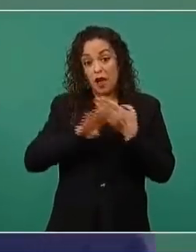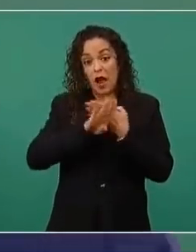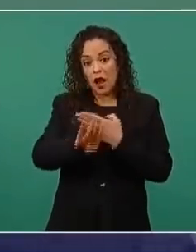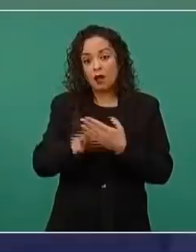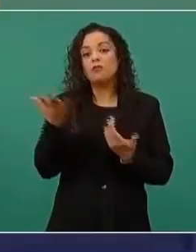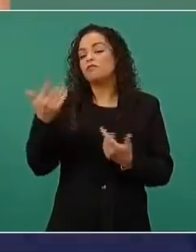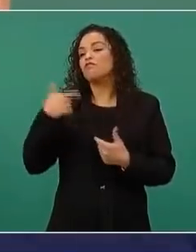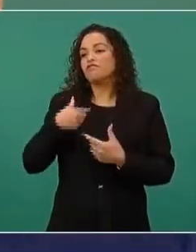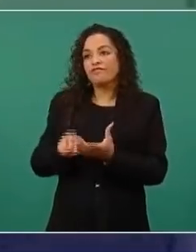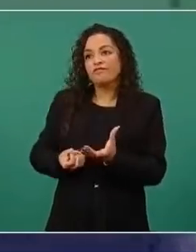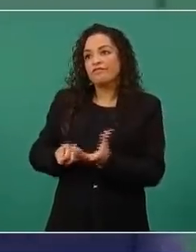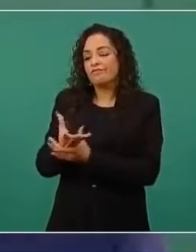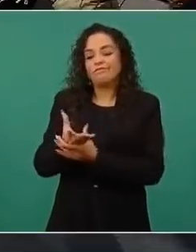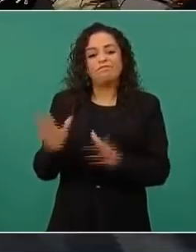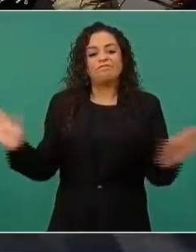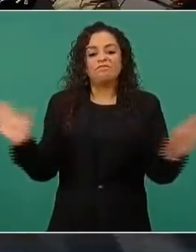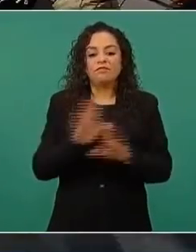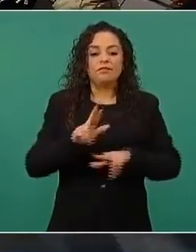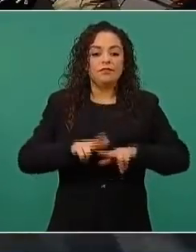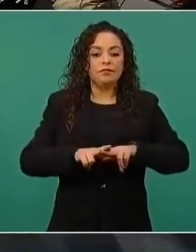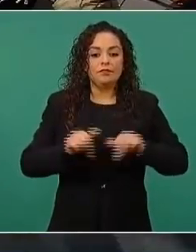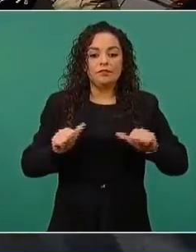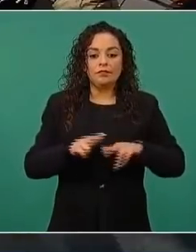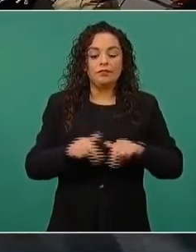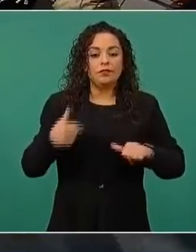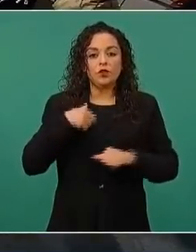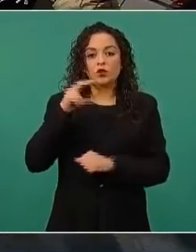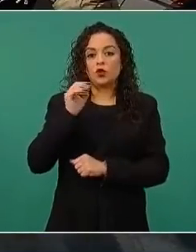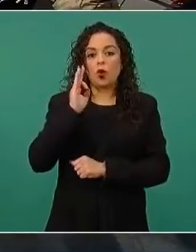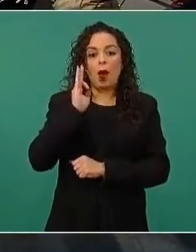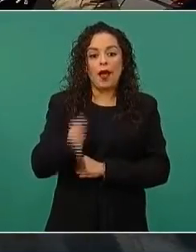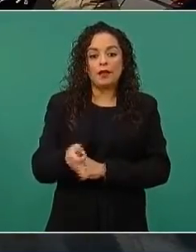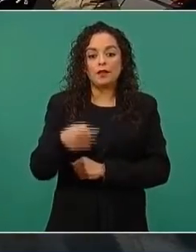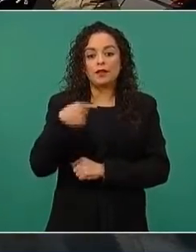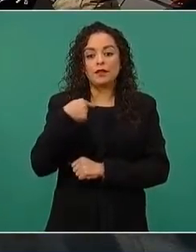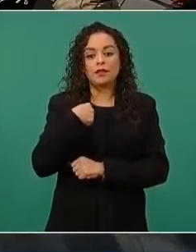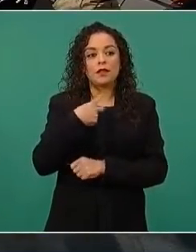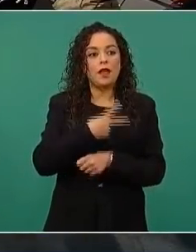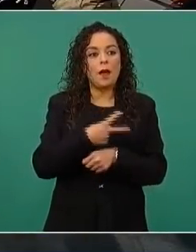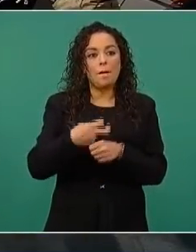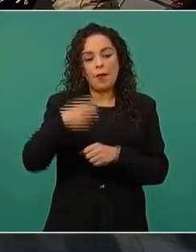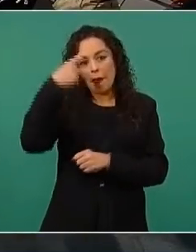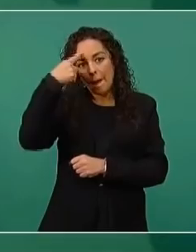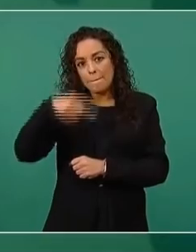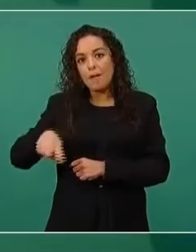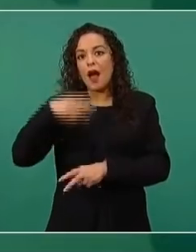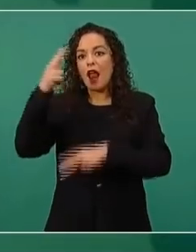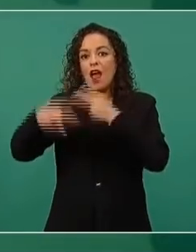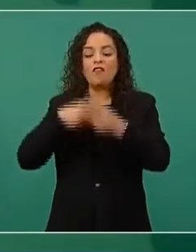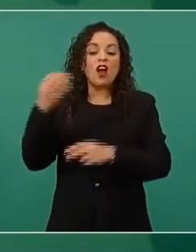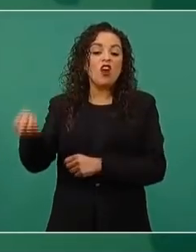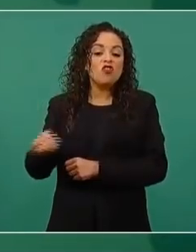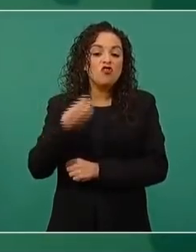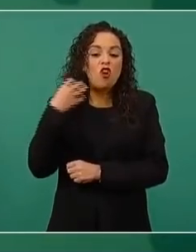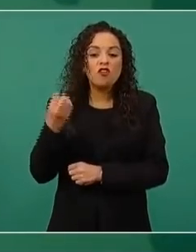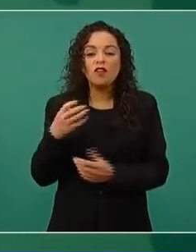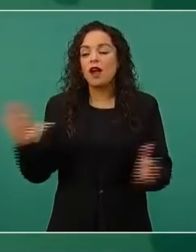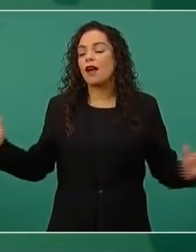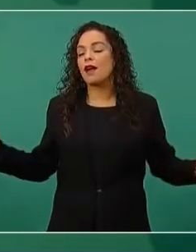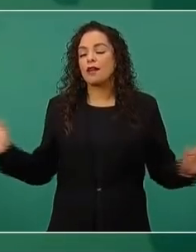voy a aceptar ninguna invitación para ir a una conferencia, a nada.